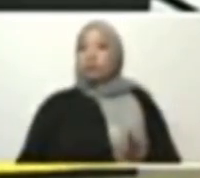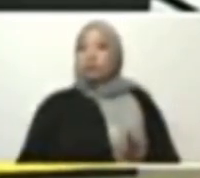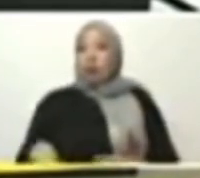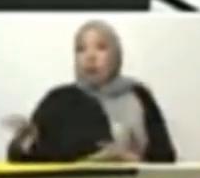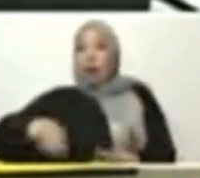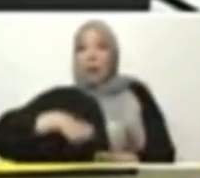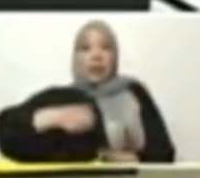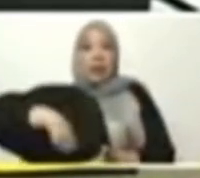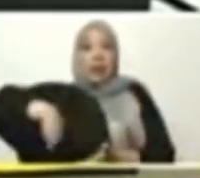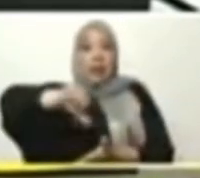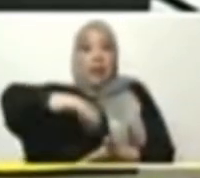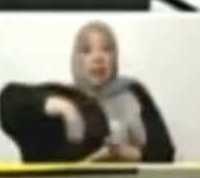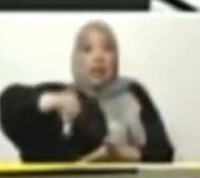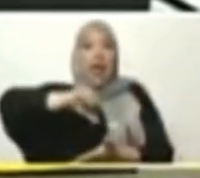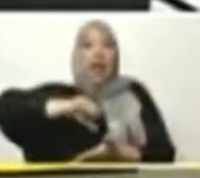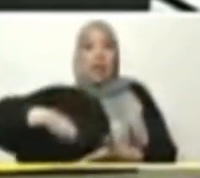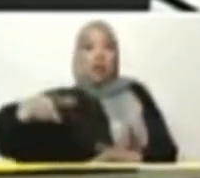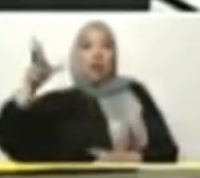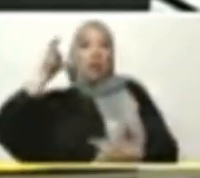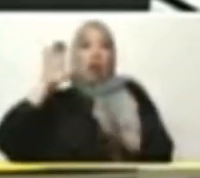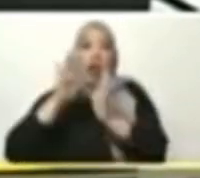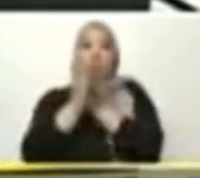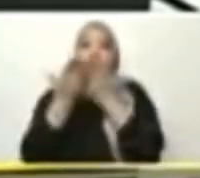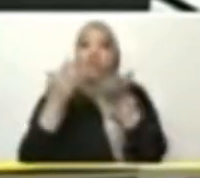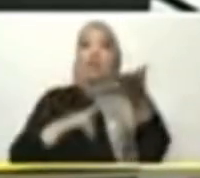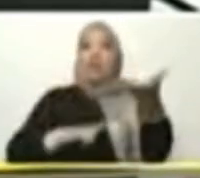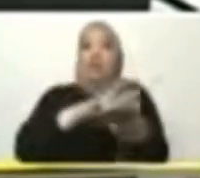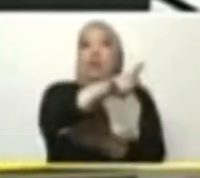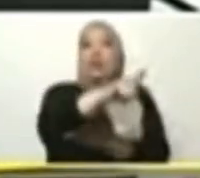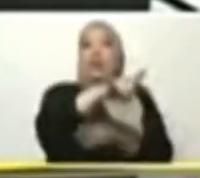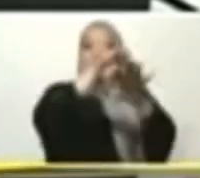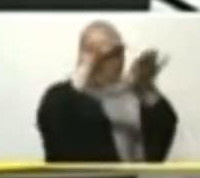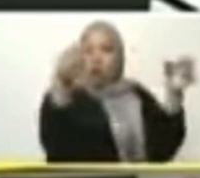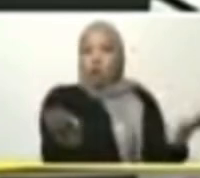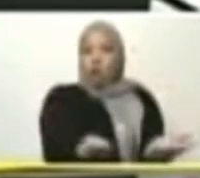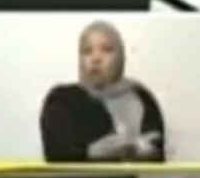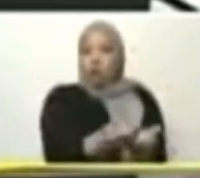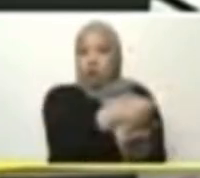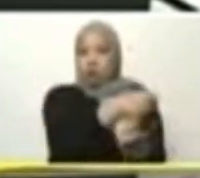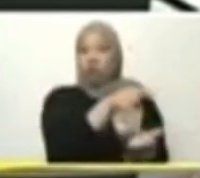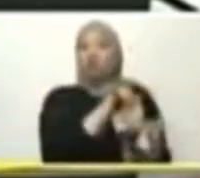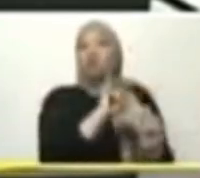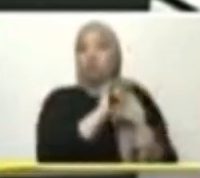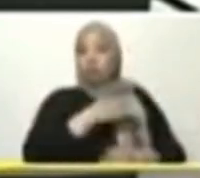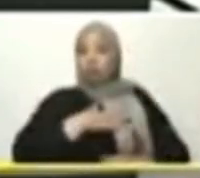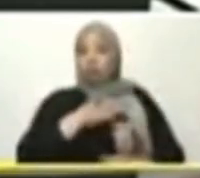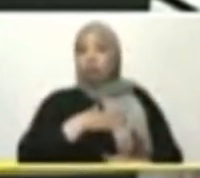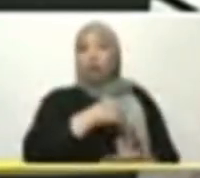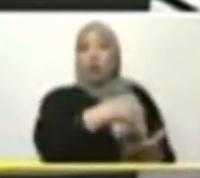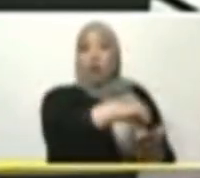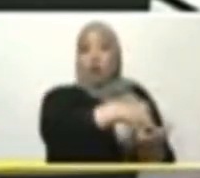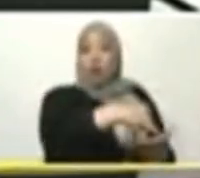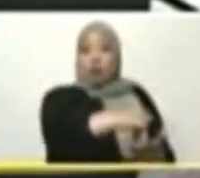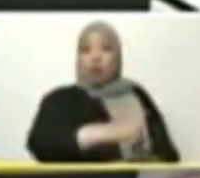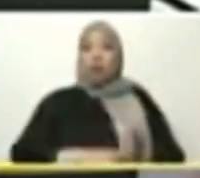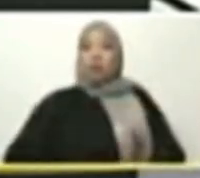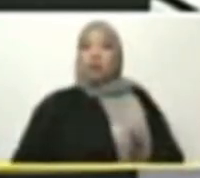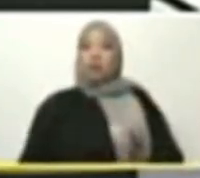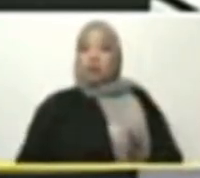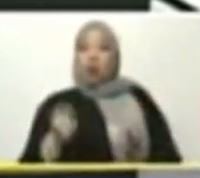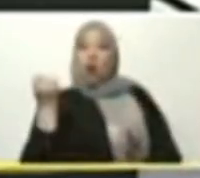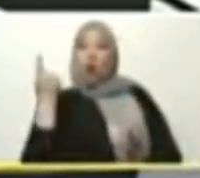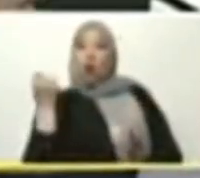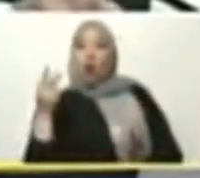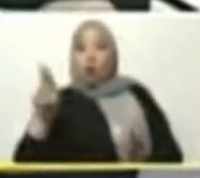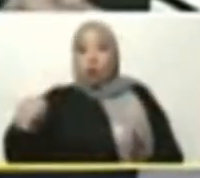Estoy pidiendo mi visa para ir a Nueva York al Festival de la Salsa Boricua en Nueva York. El día